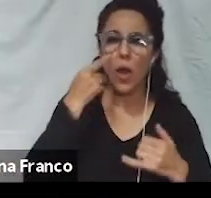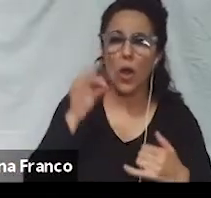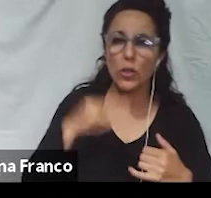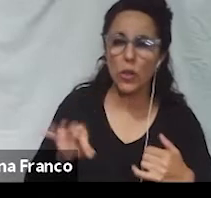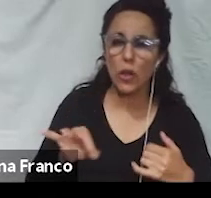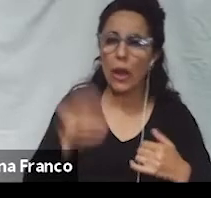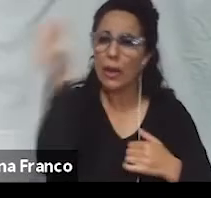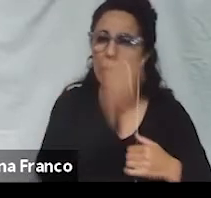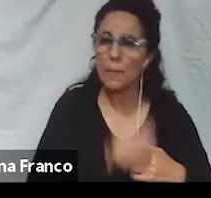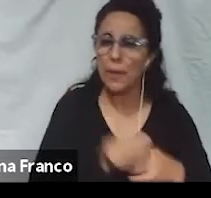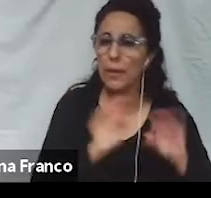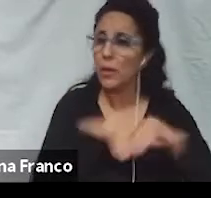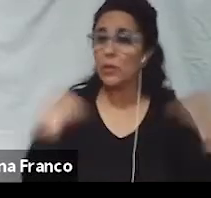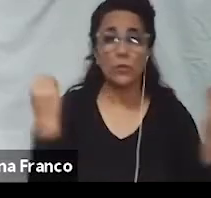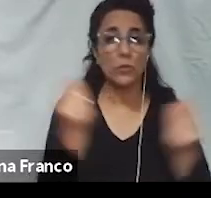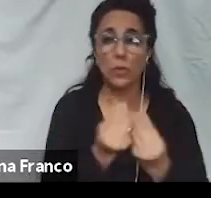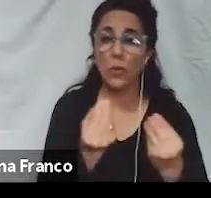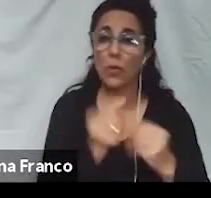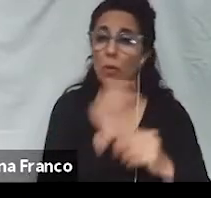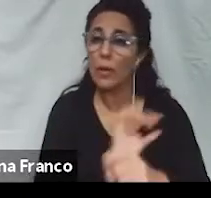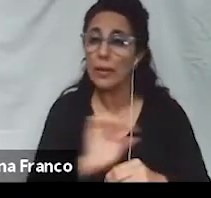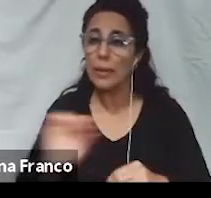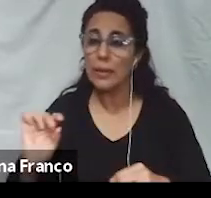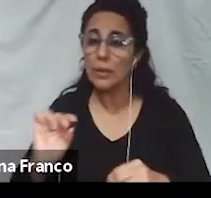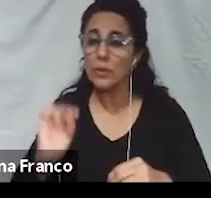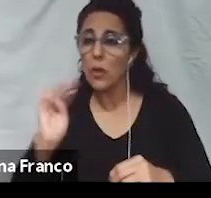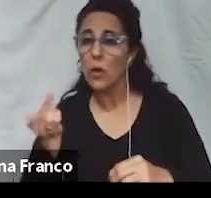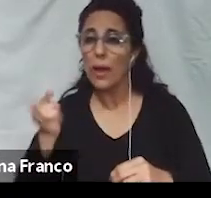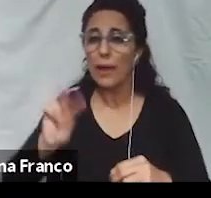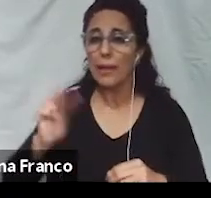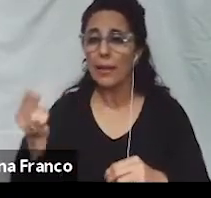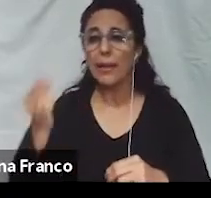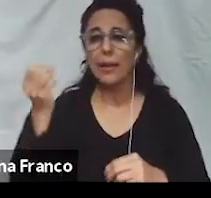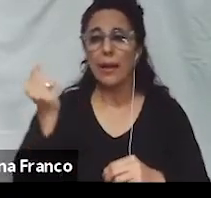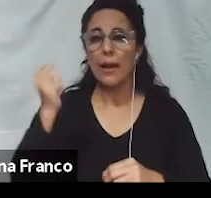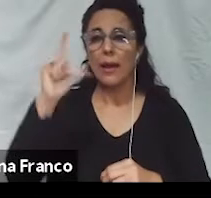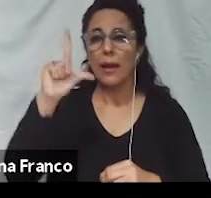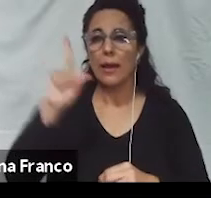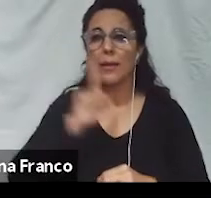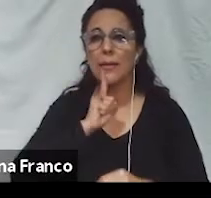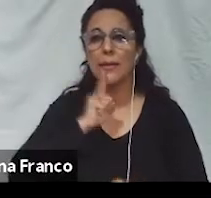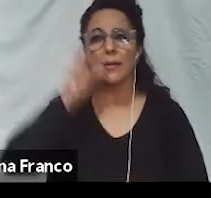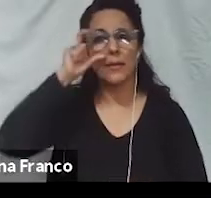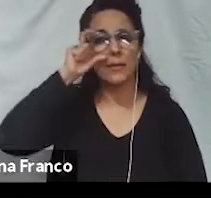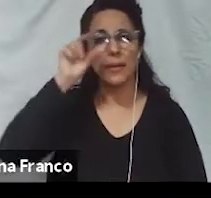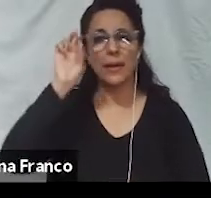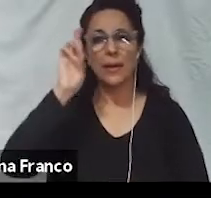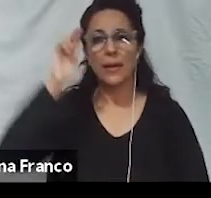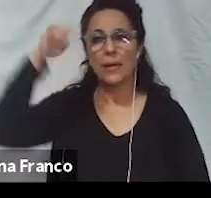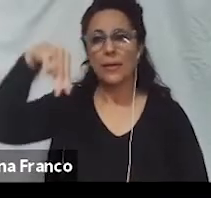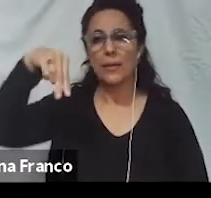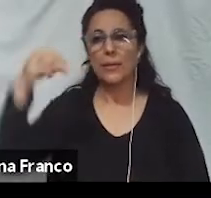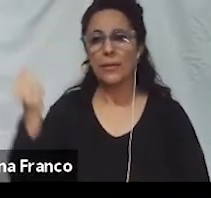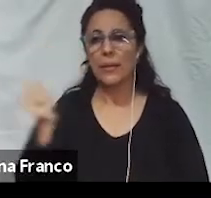a verificar que todas las imágenes tengan un texto alternativo y que este texto corresponda con la información